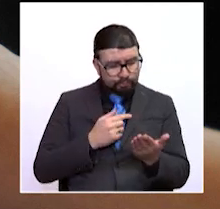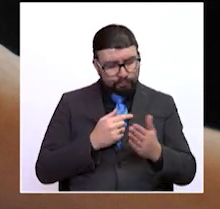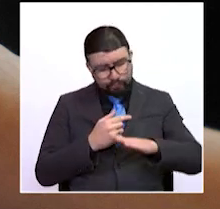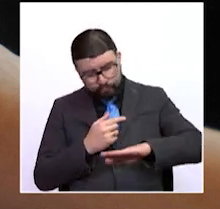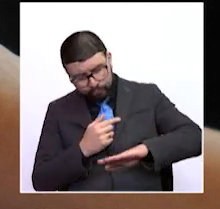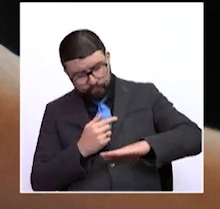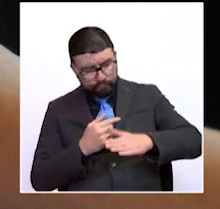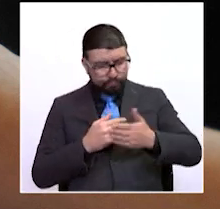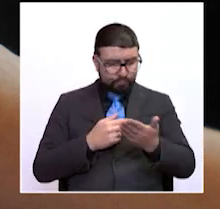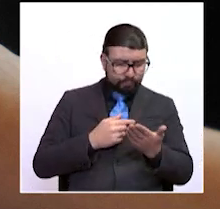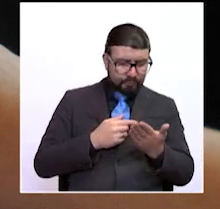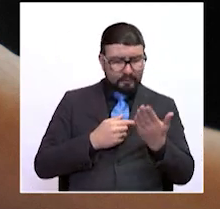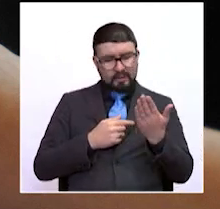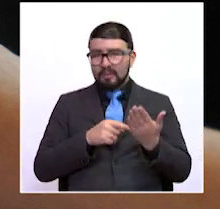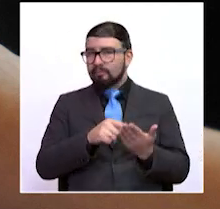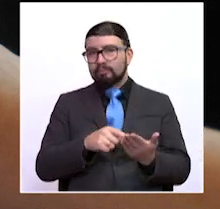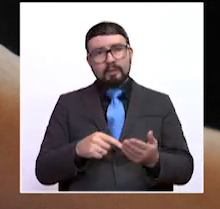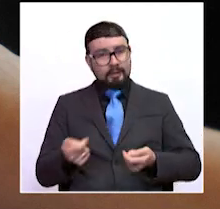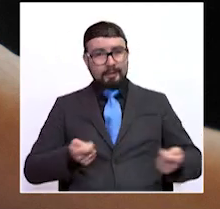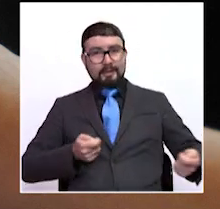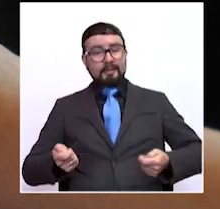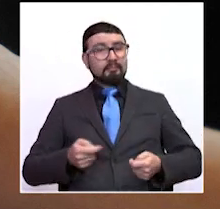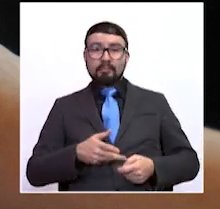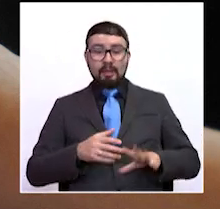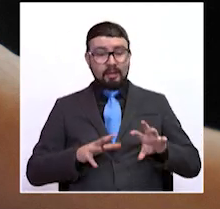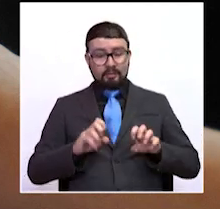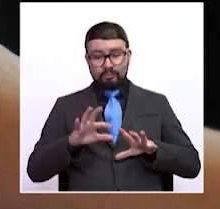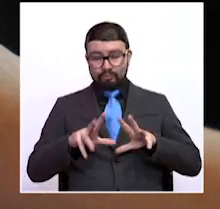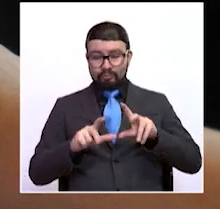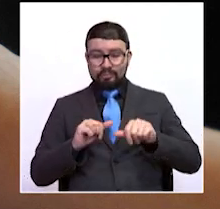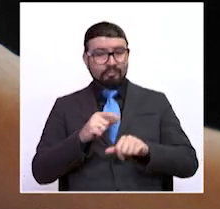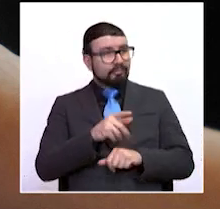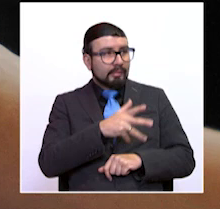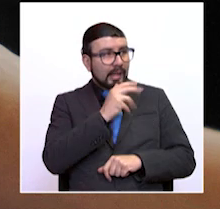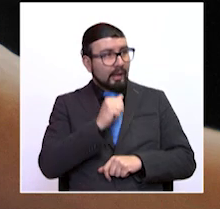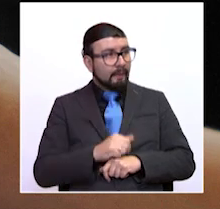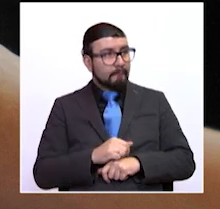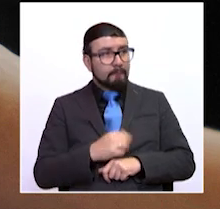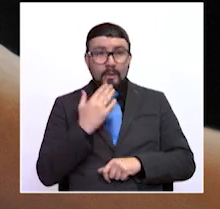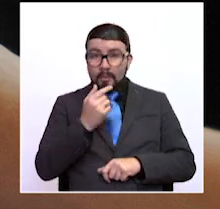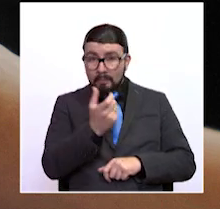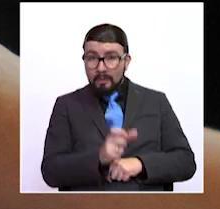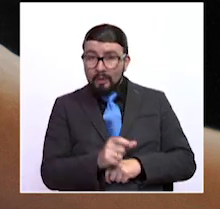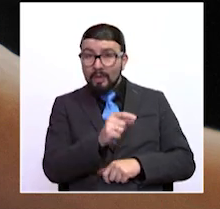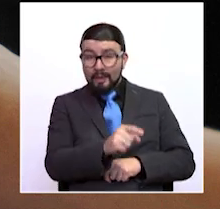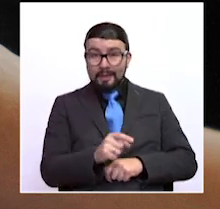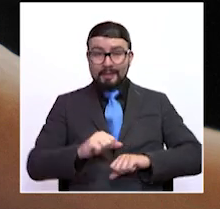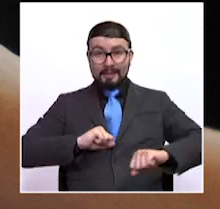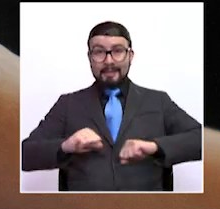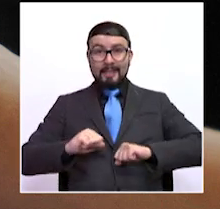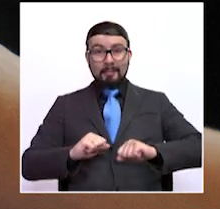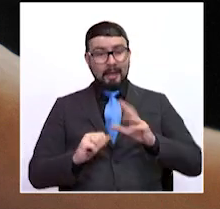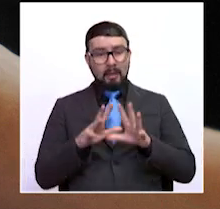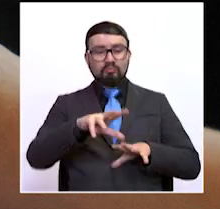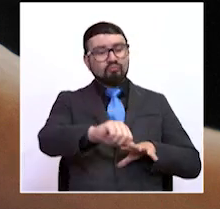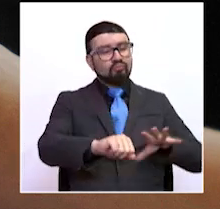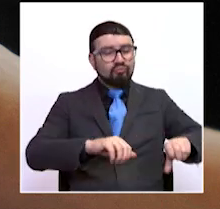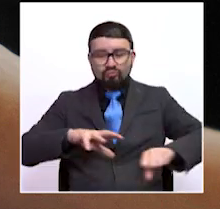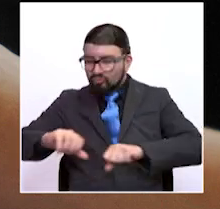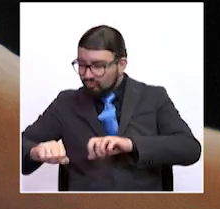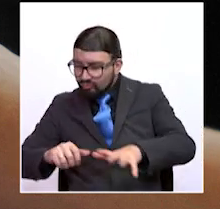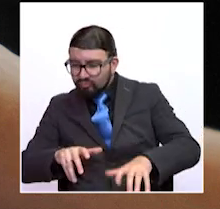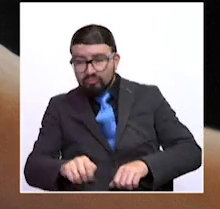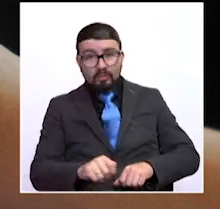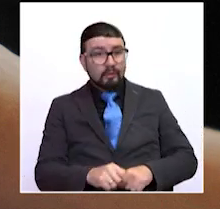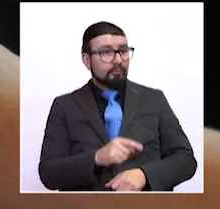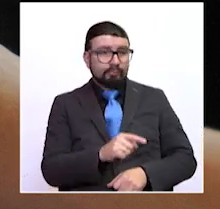ya disfuncional. ¿Ustedes piensan que esta manito de esta persona va a servir para algo el día de mañana? Sabiendo